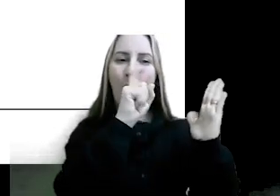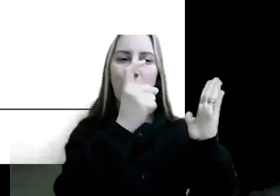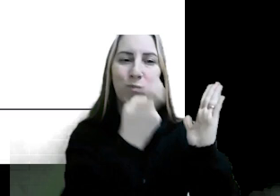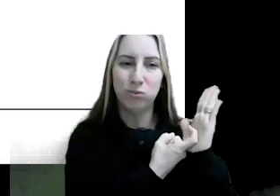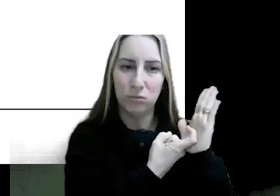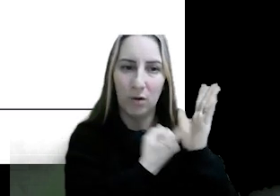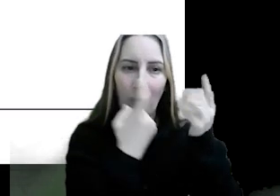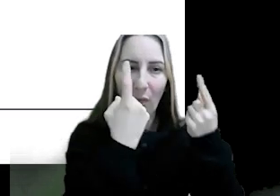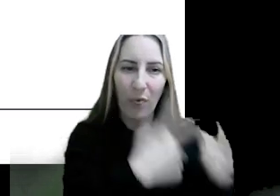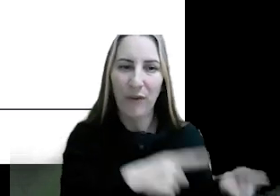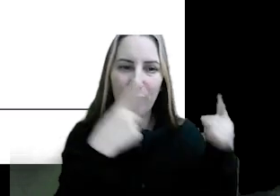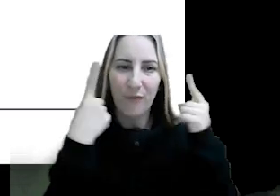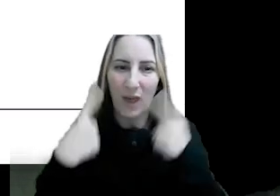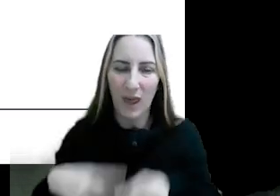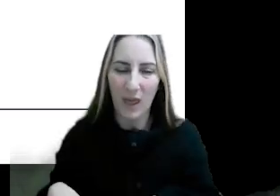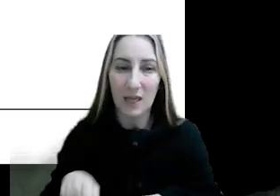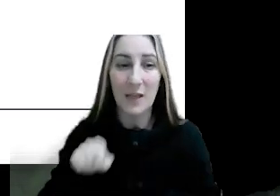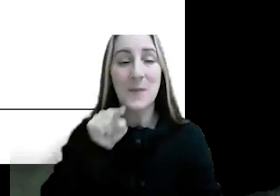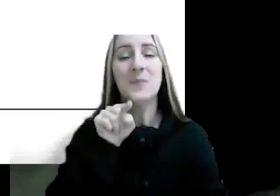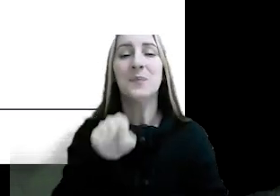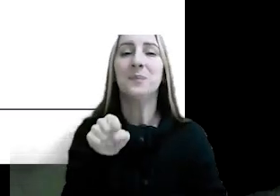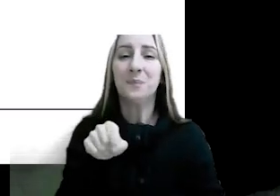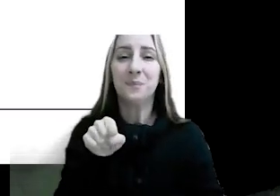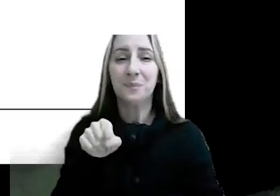Esto trajo